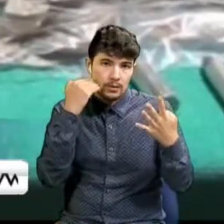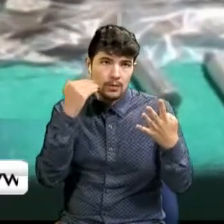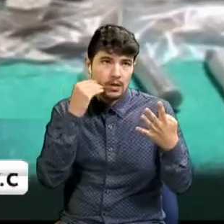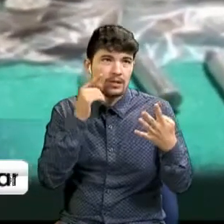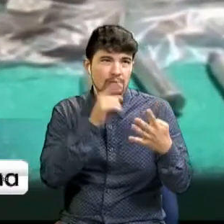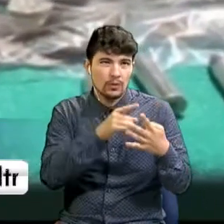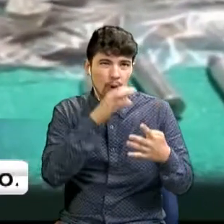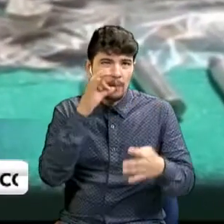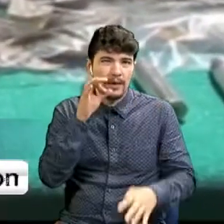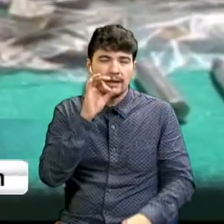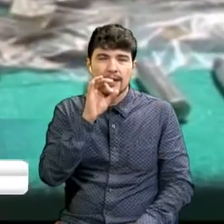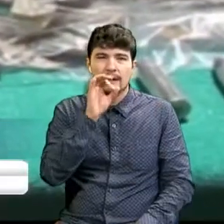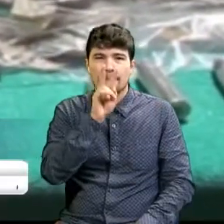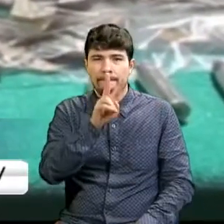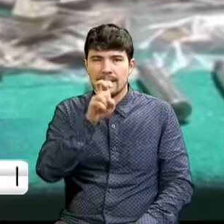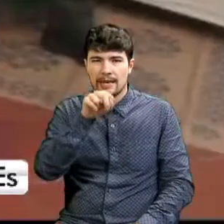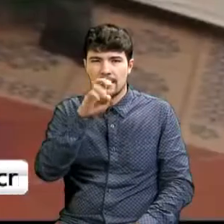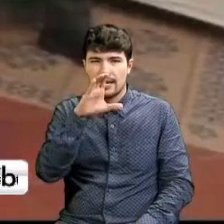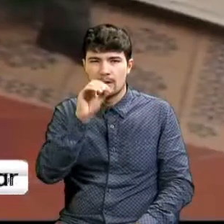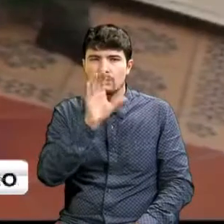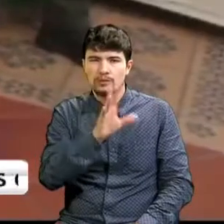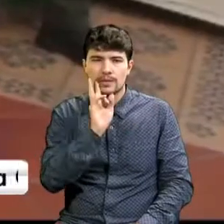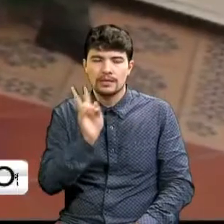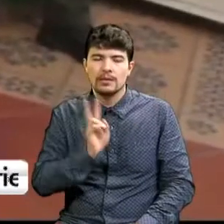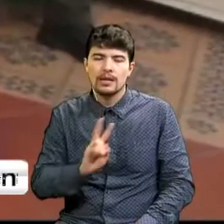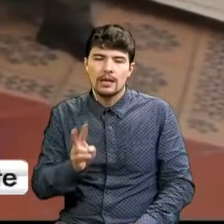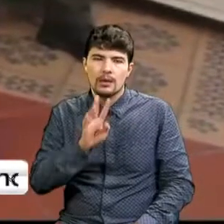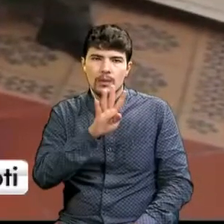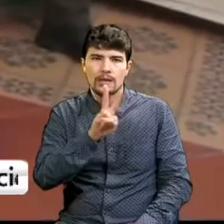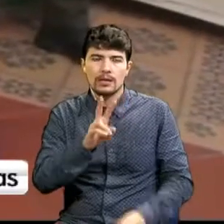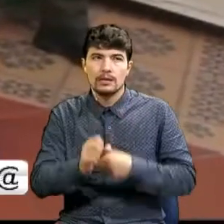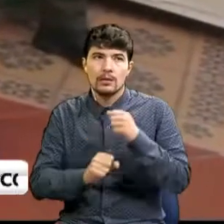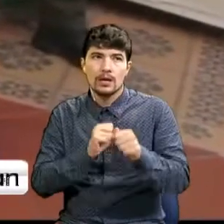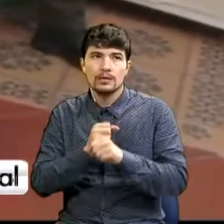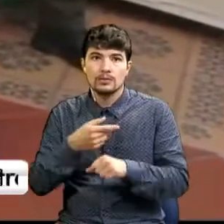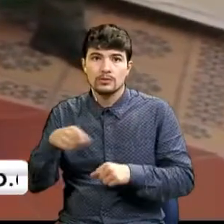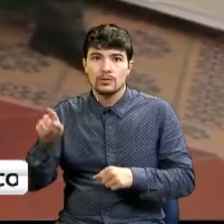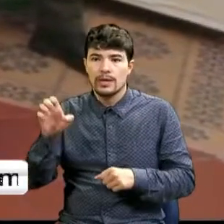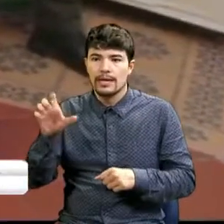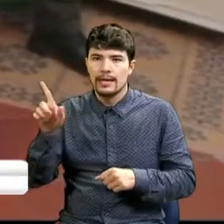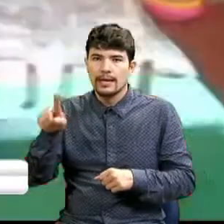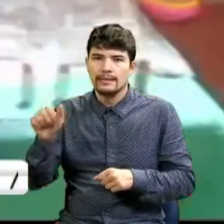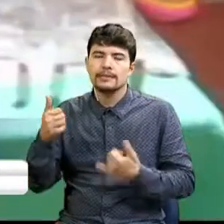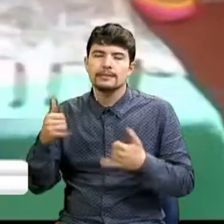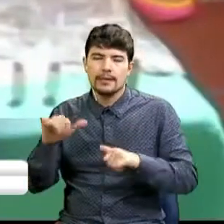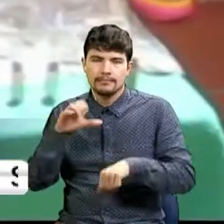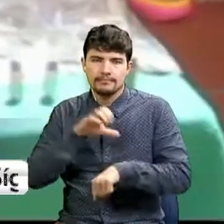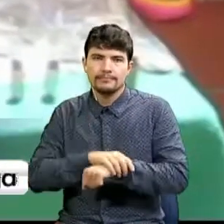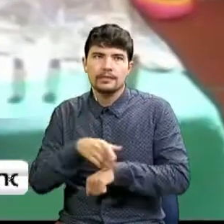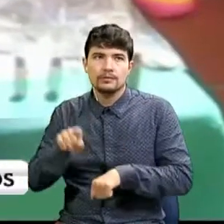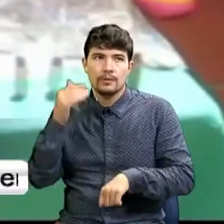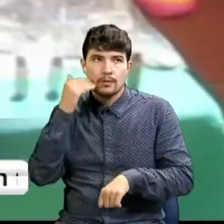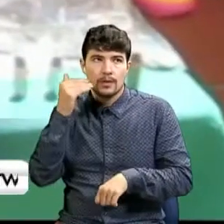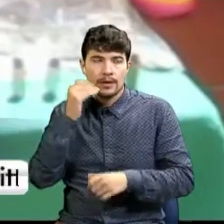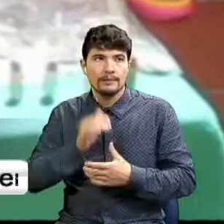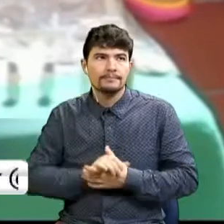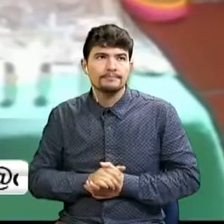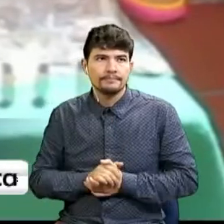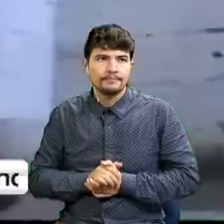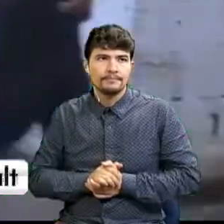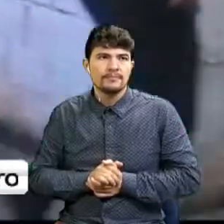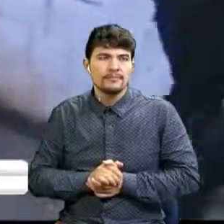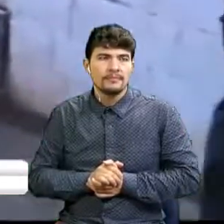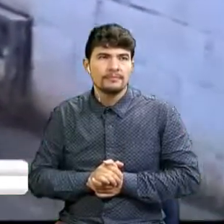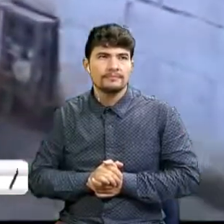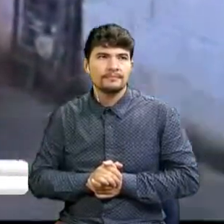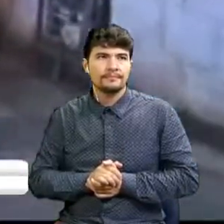Beneco, de 44 años, y Elsa, de 42, quienes eran sus cabecillas, fue capturada mediante allanamientos en viviendas